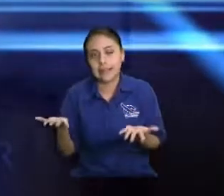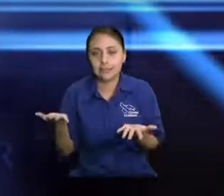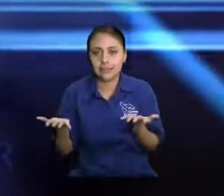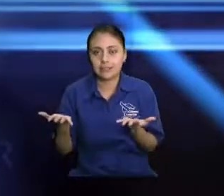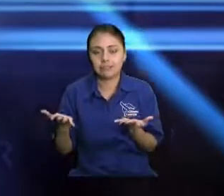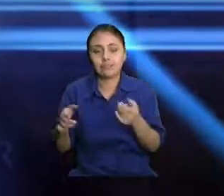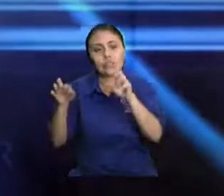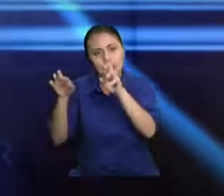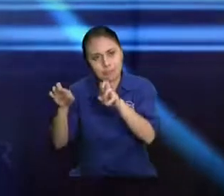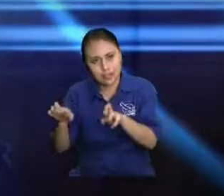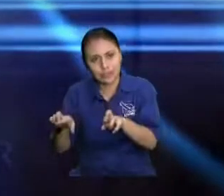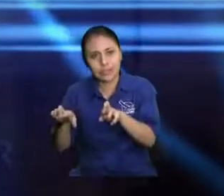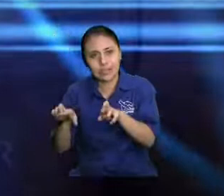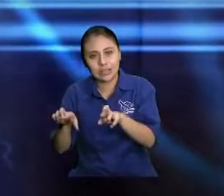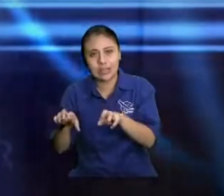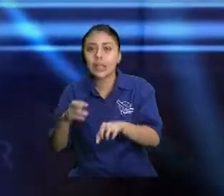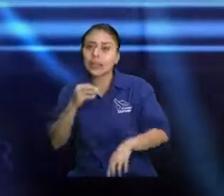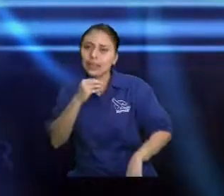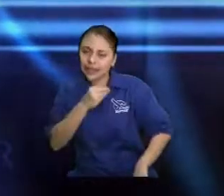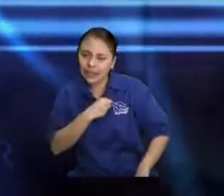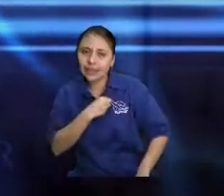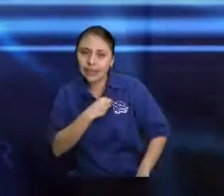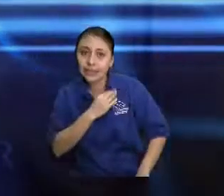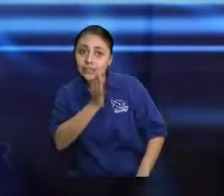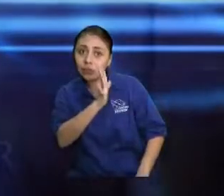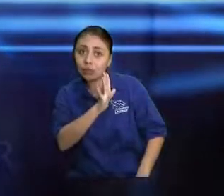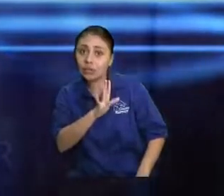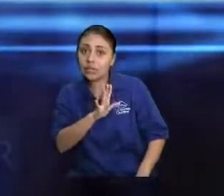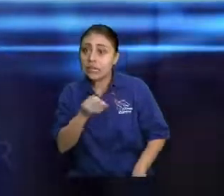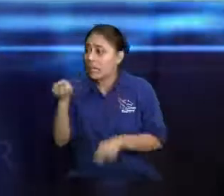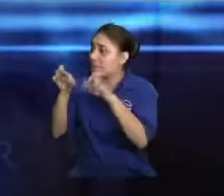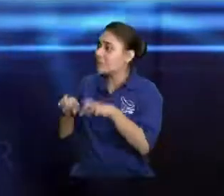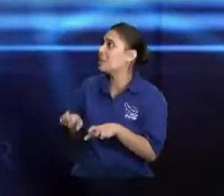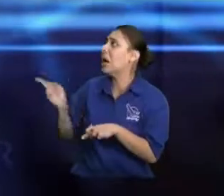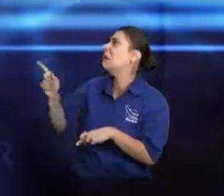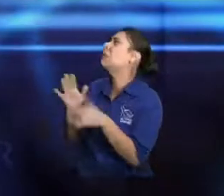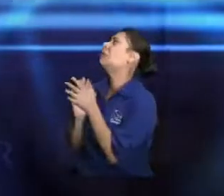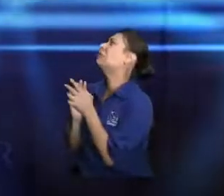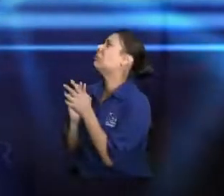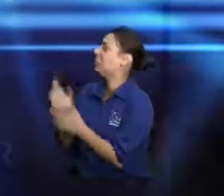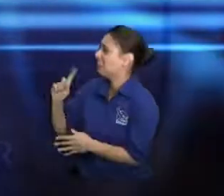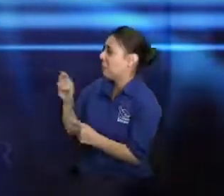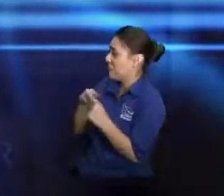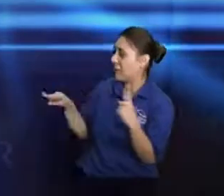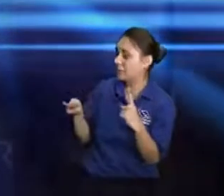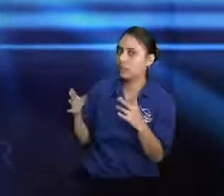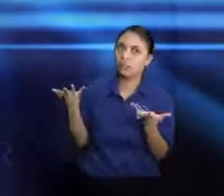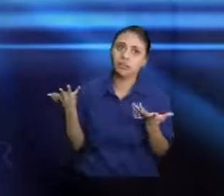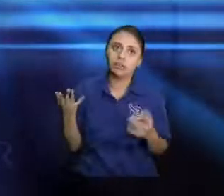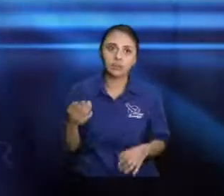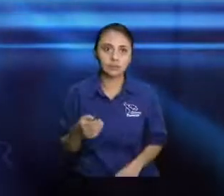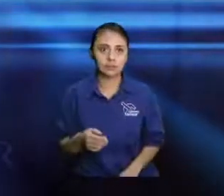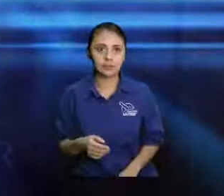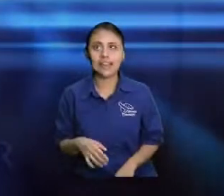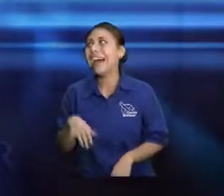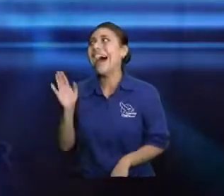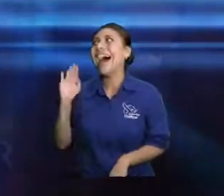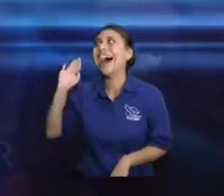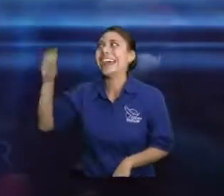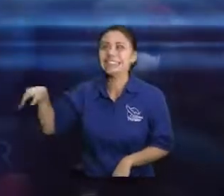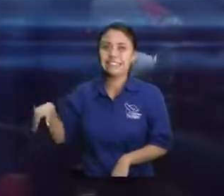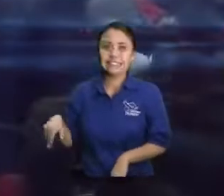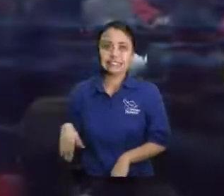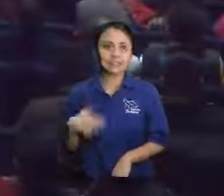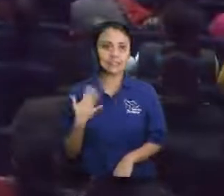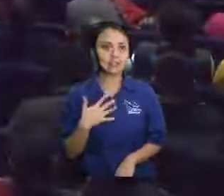la iglesia. Y él le dice, no, por favor, no me hagan nada. Hermano, le dice el otro. Ah, estaba bromeando.